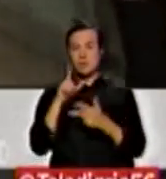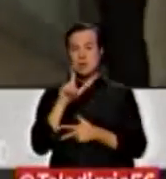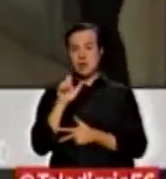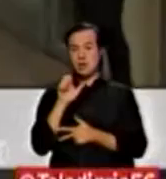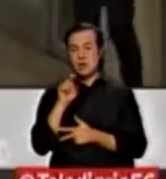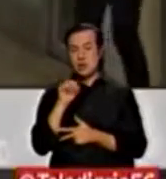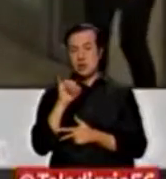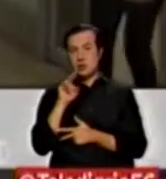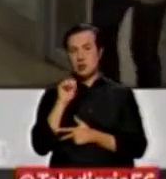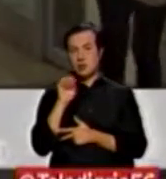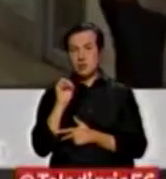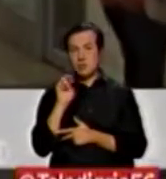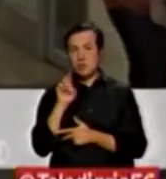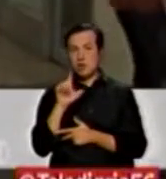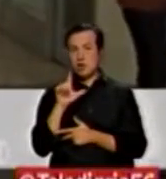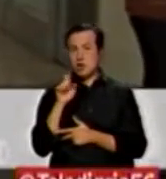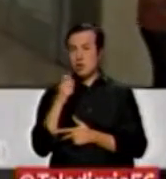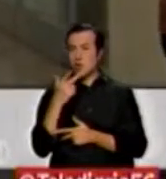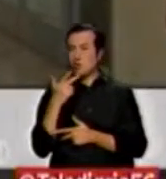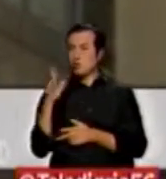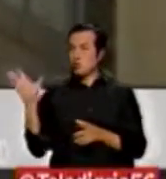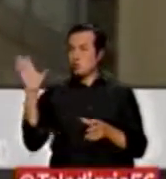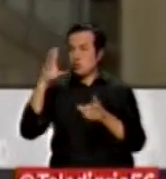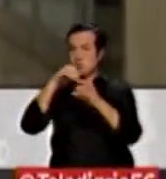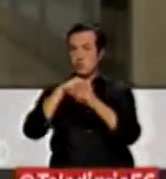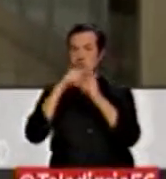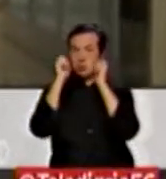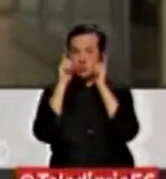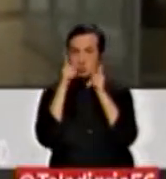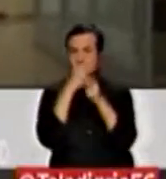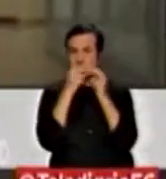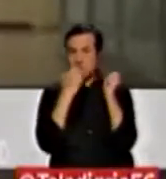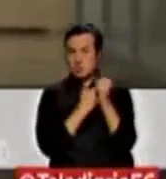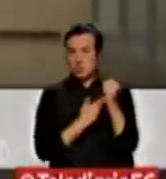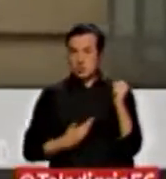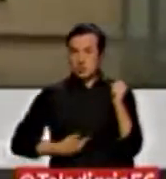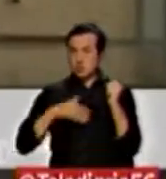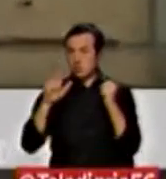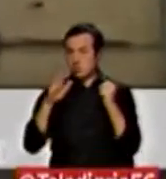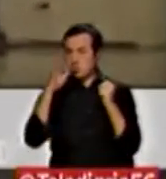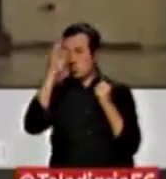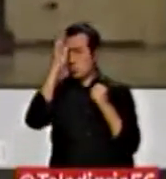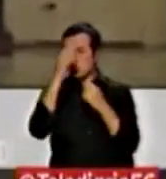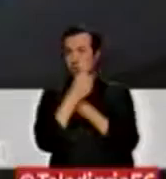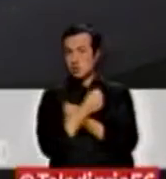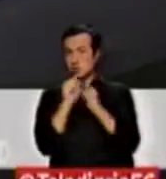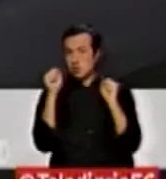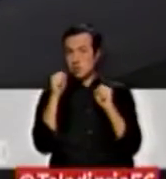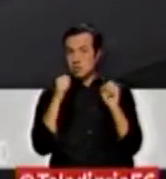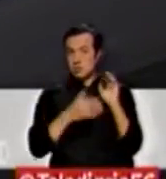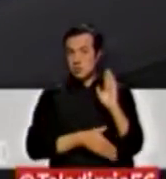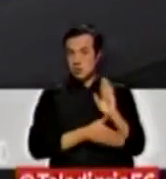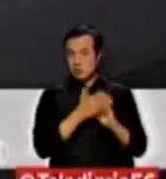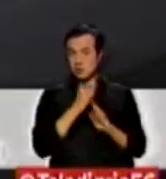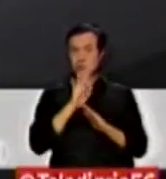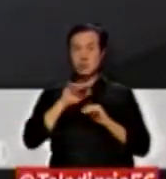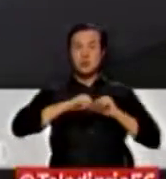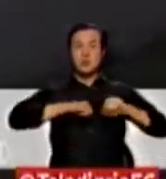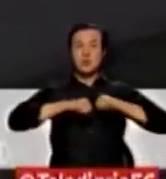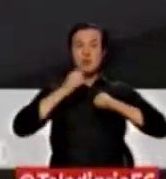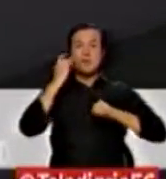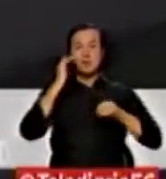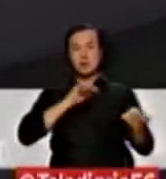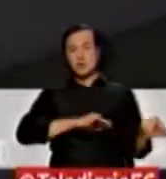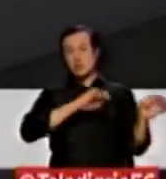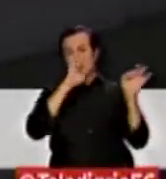Bolaños, quien fue comandante del grupo de intervención y rescate, que custodió al expresidente su salida de dicha casa de salud. Sin embargo, su diligencia se